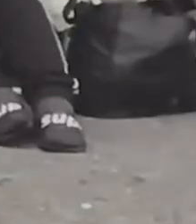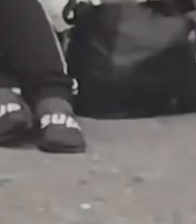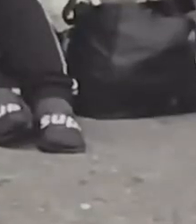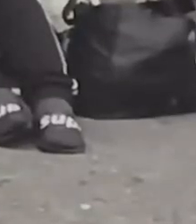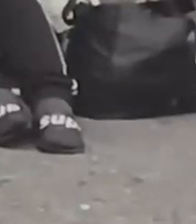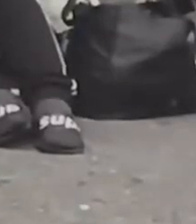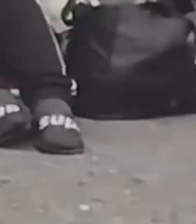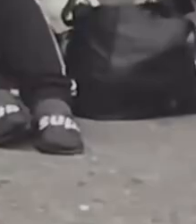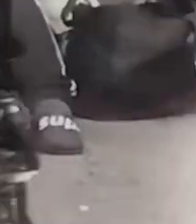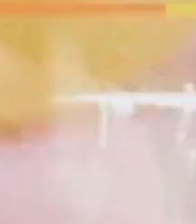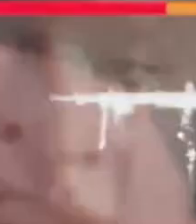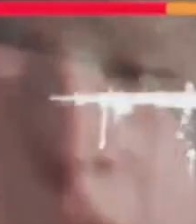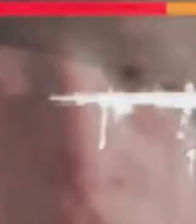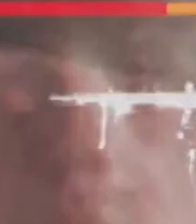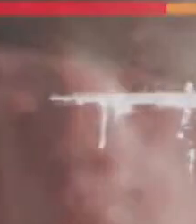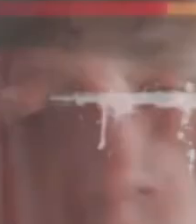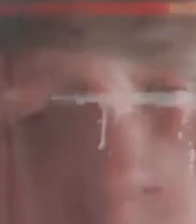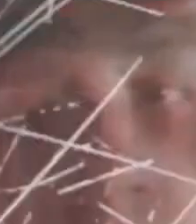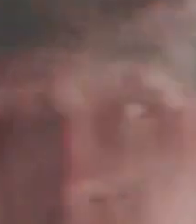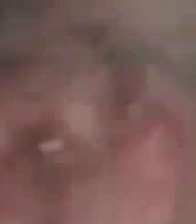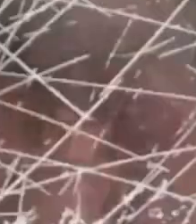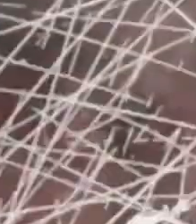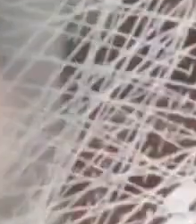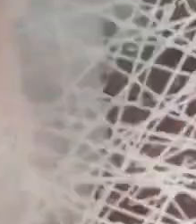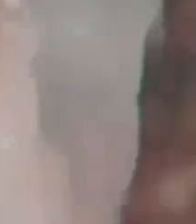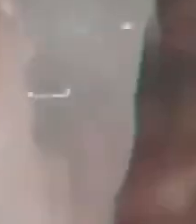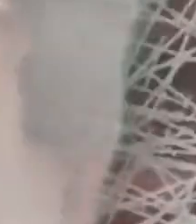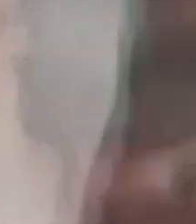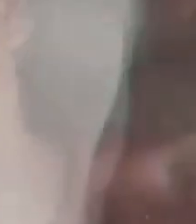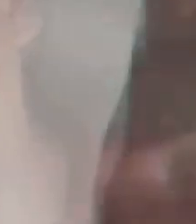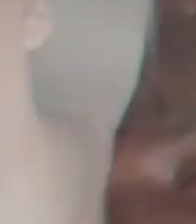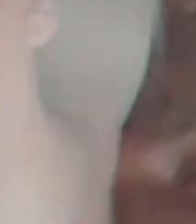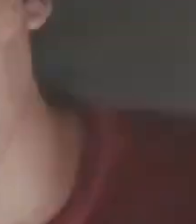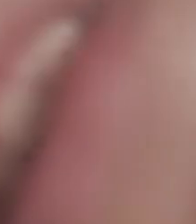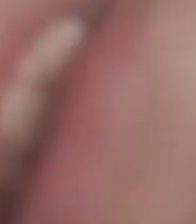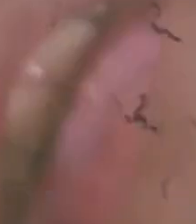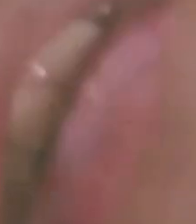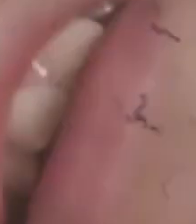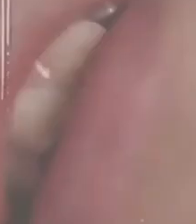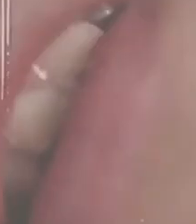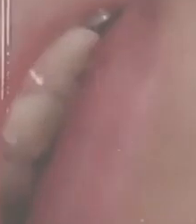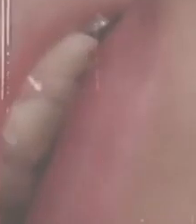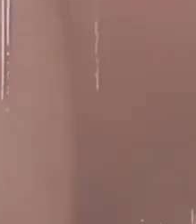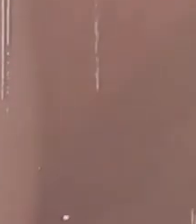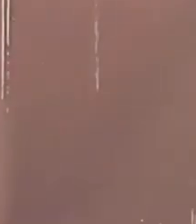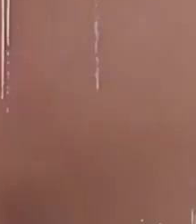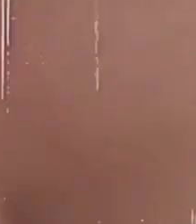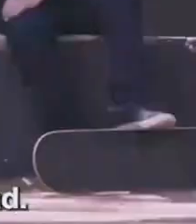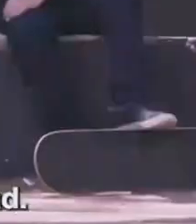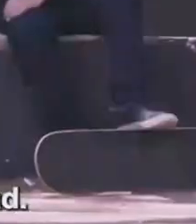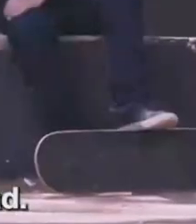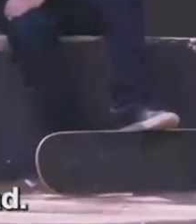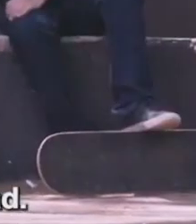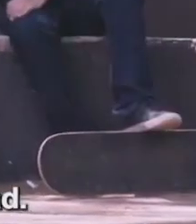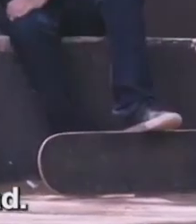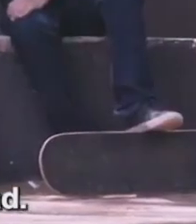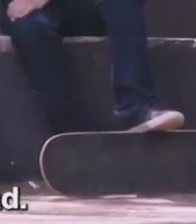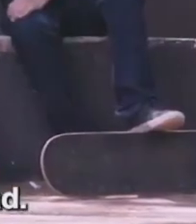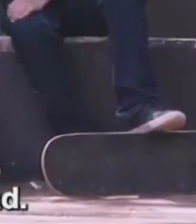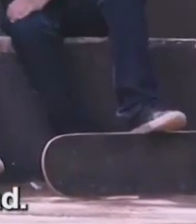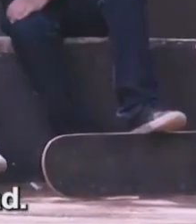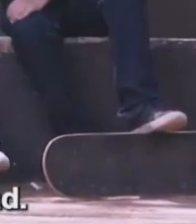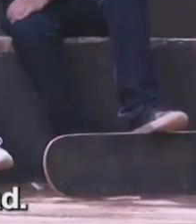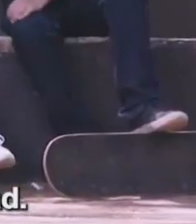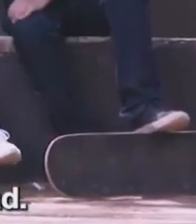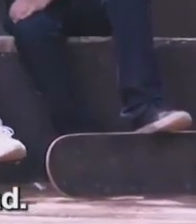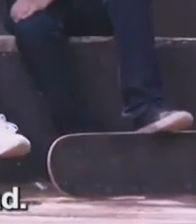afecta gravemente tus funciones vitales. En especial, te puede detener súbitamente la respiración. ¿Ves? Si te drogas, te dañas. La felicidad que necesitas